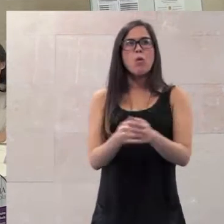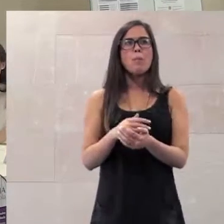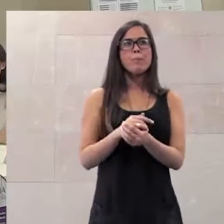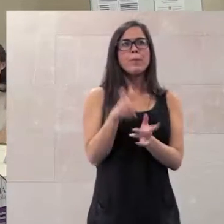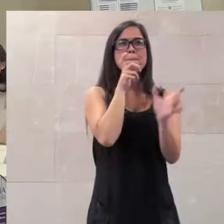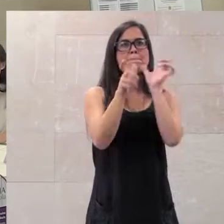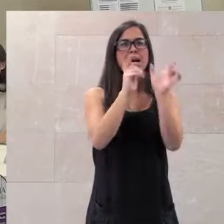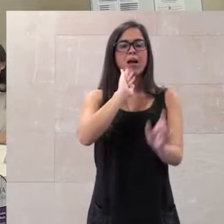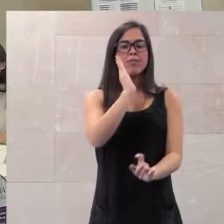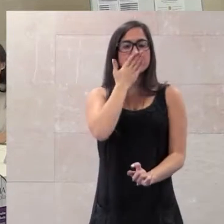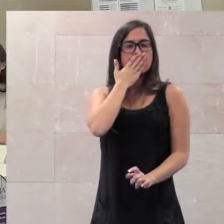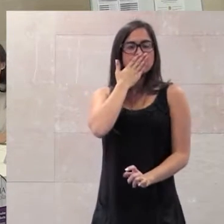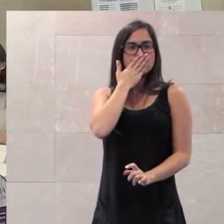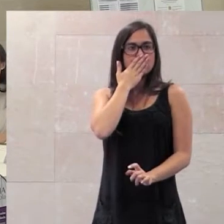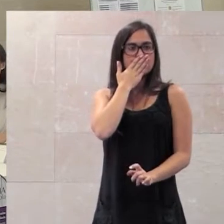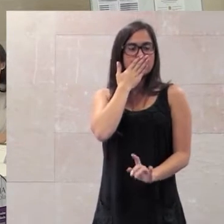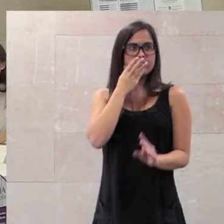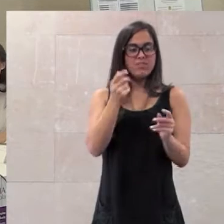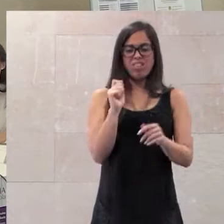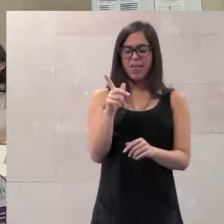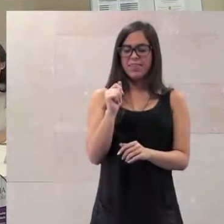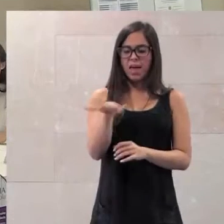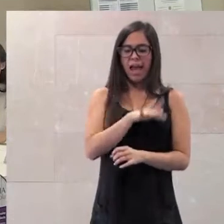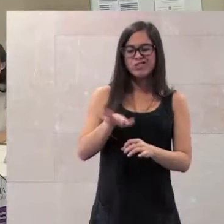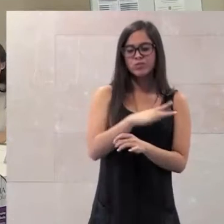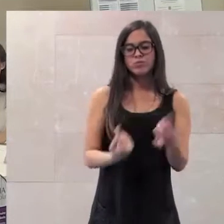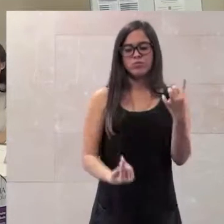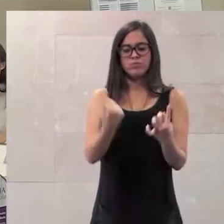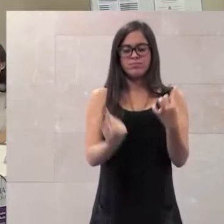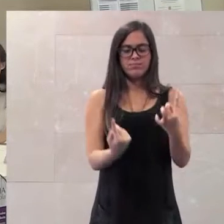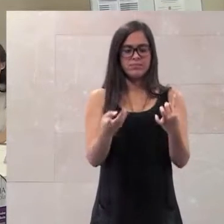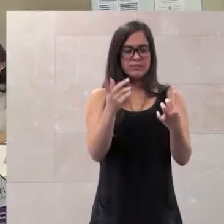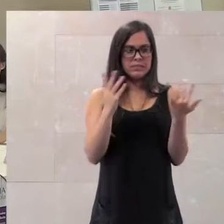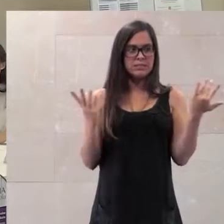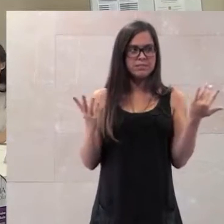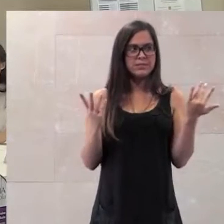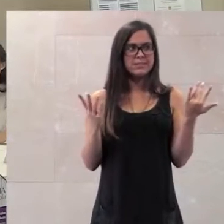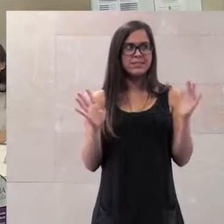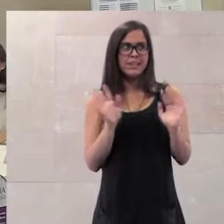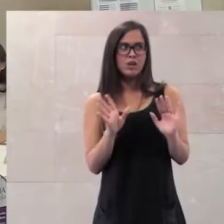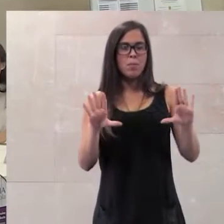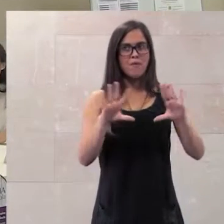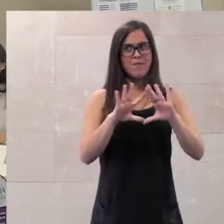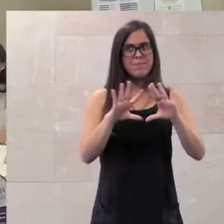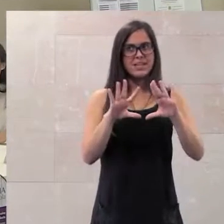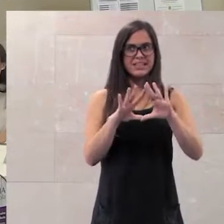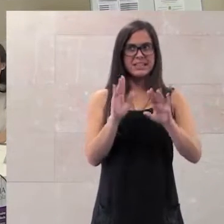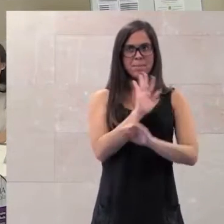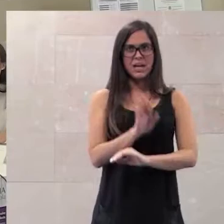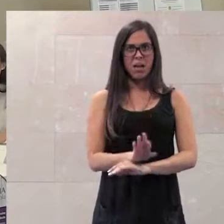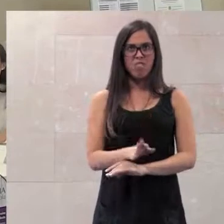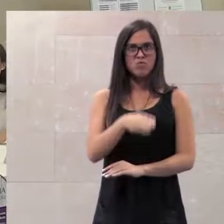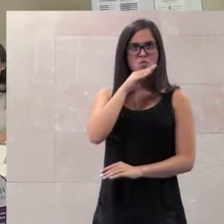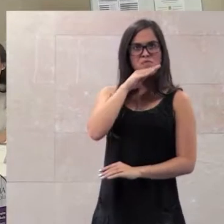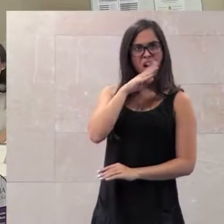parece que también, a mí me ha pasado, ¿no? En ciertos entornos que tienes todavía esa coletilla de las feministas como desde el enfado y del cabreo,